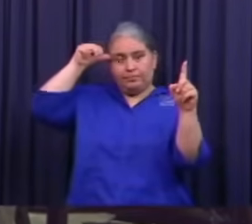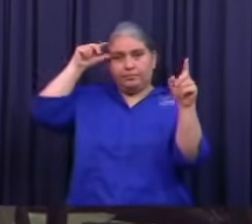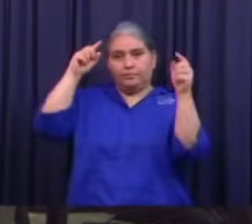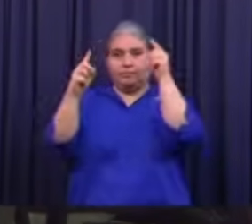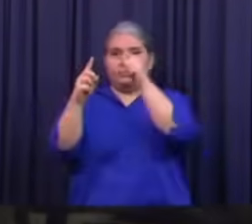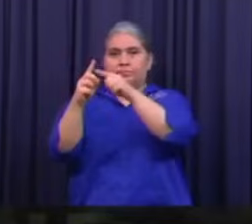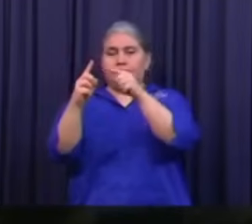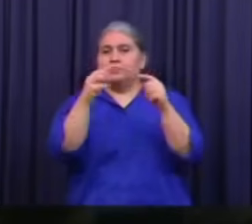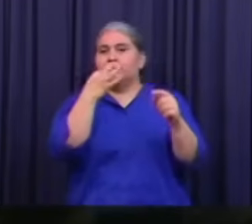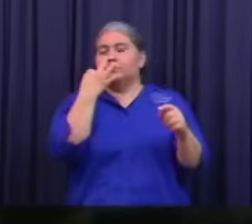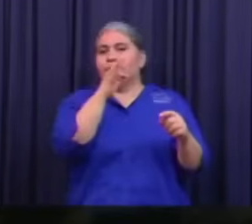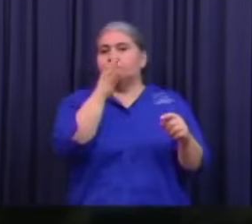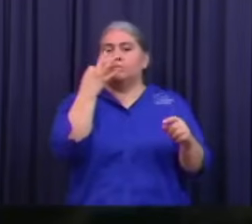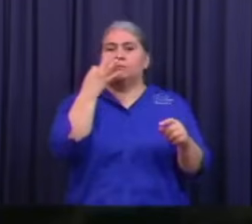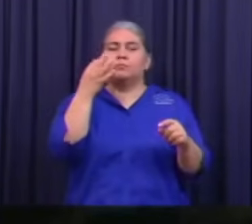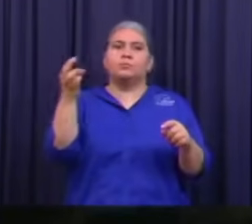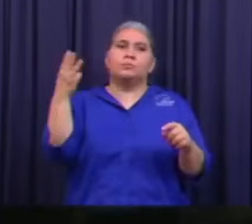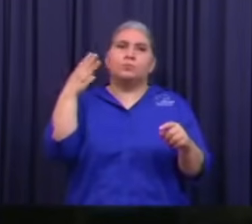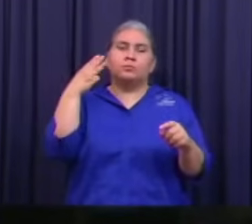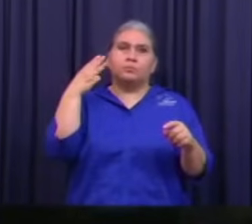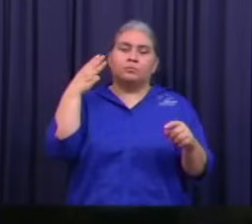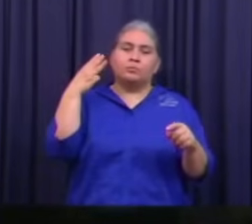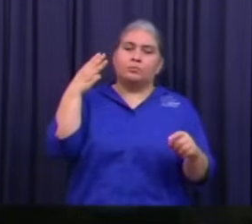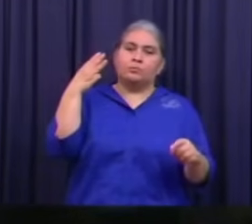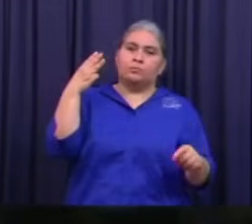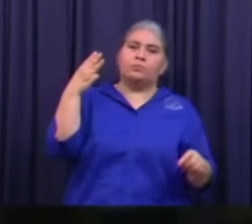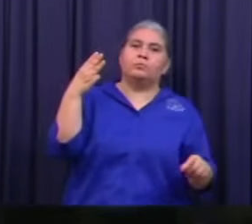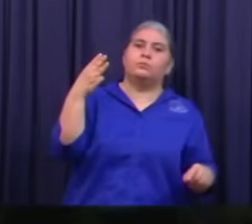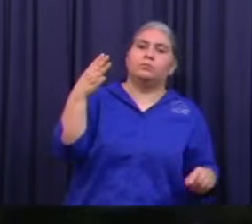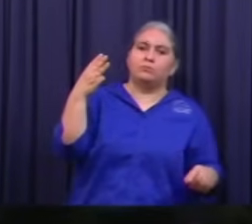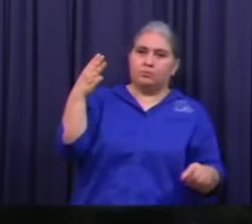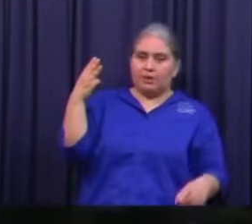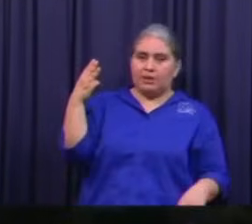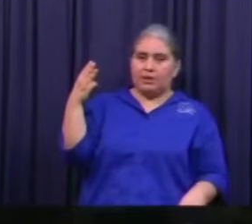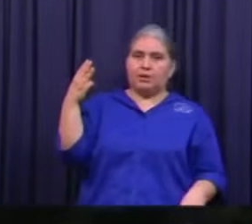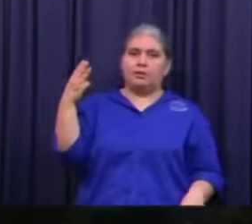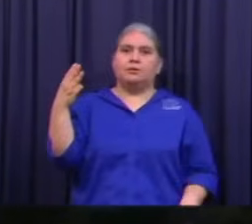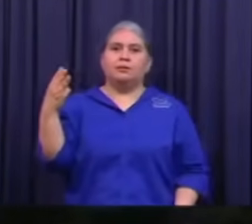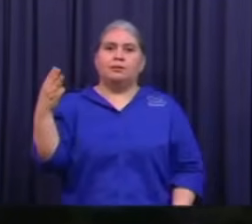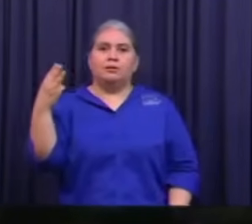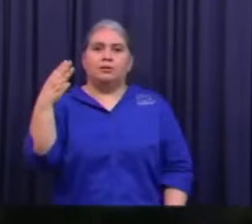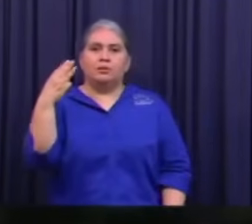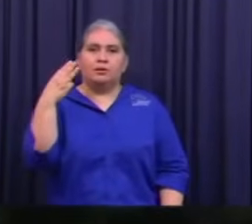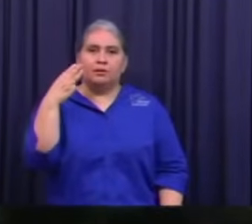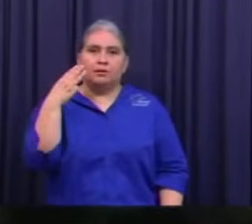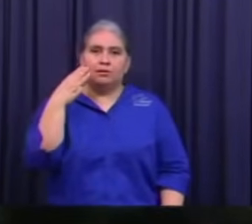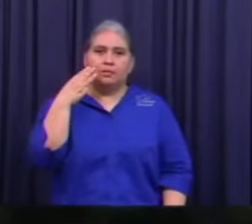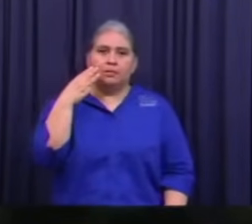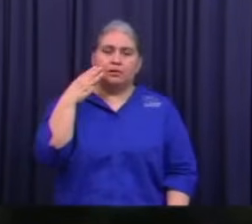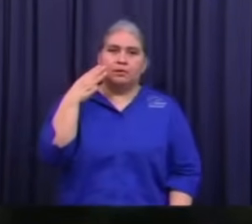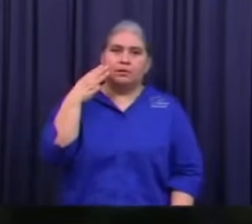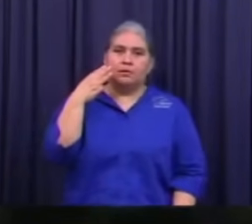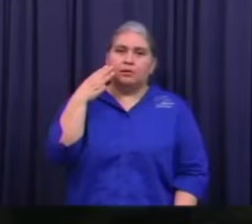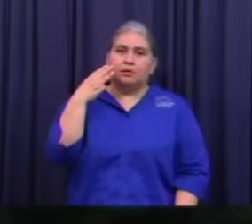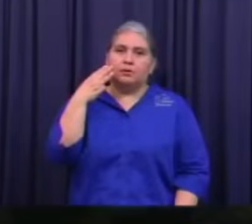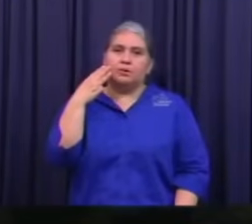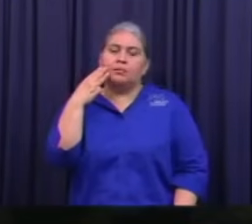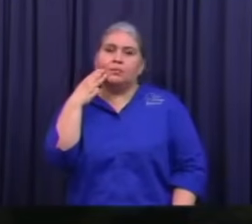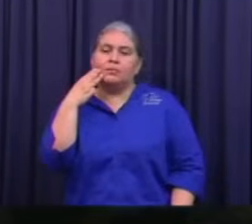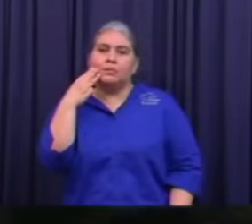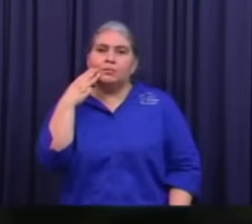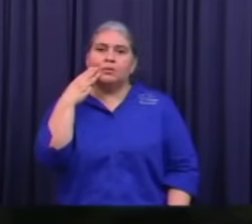madrastra y entonces cuando Pablo se enteró eso está en primera de Corintios capítulo 5 cuando Pablo se enteró